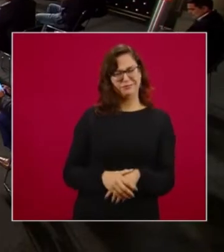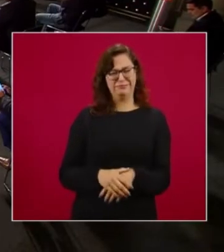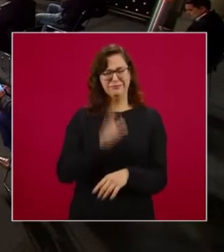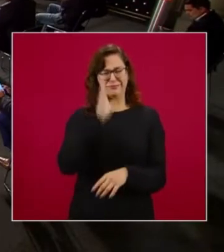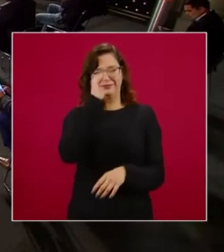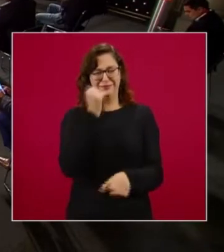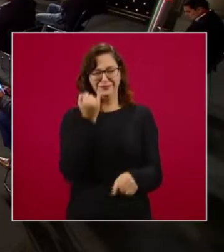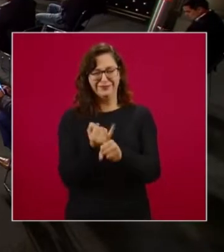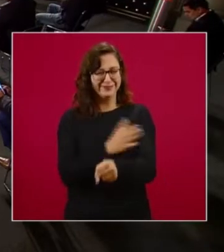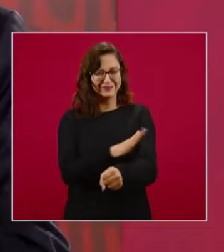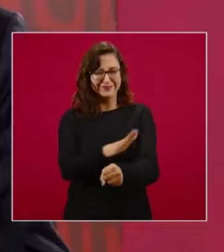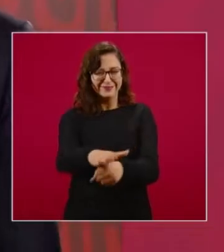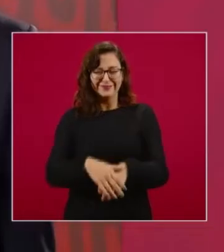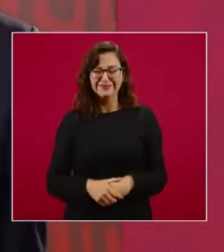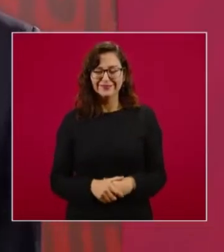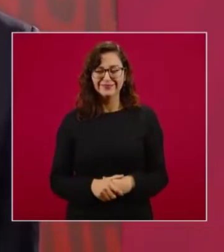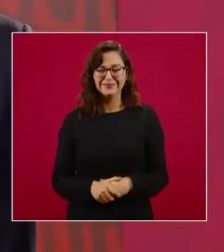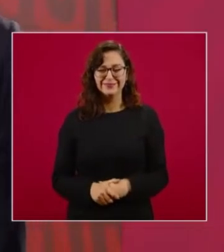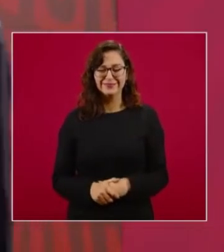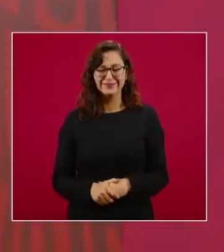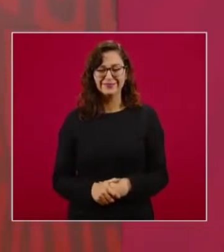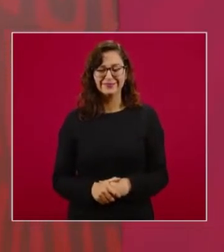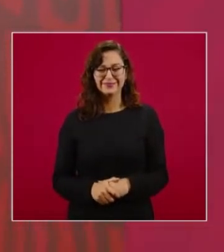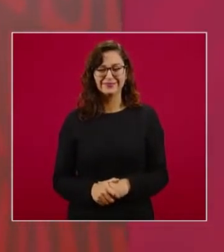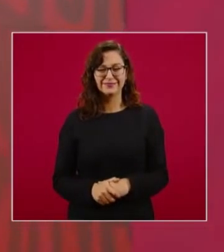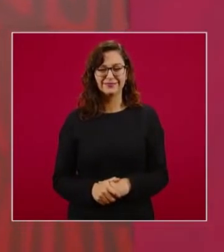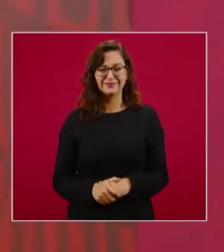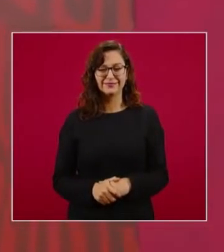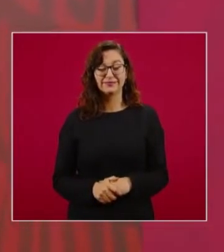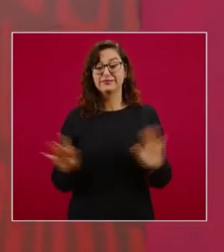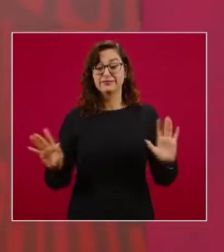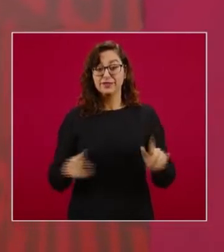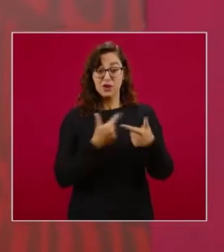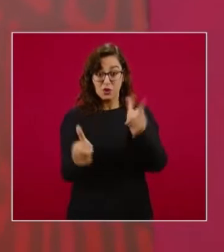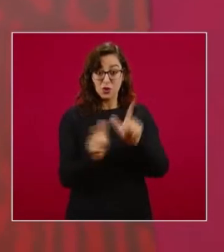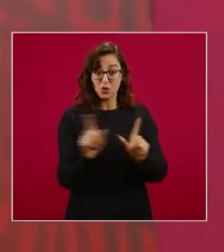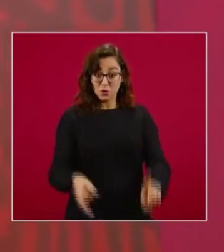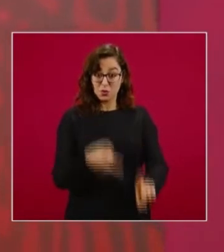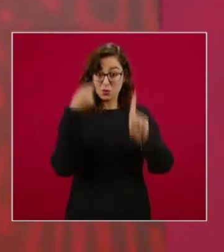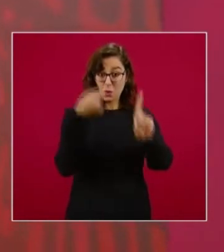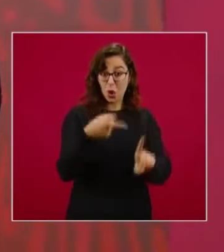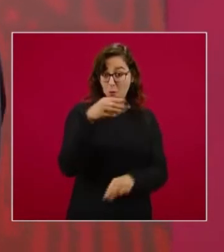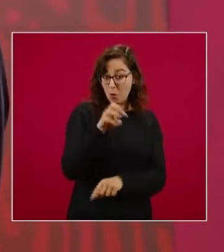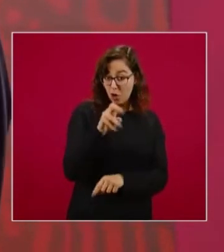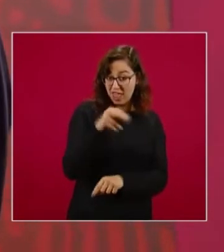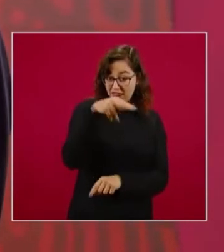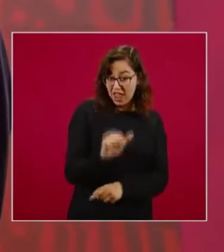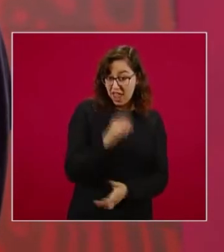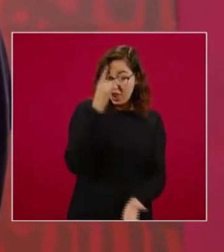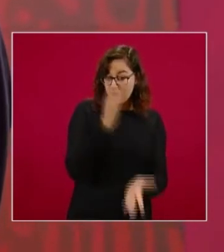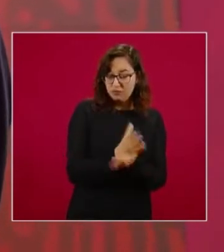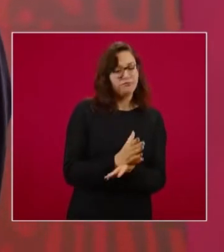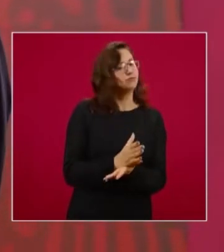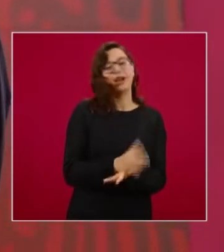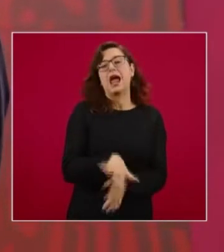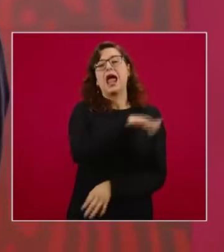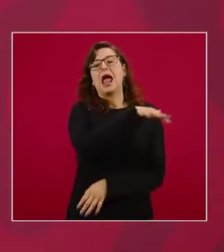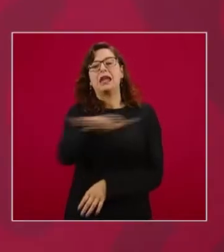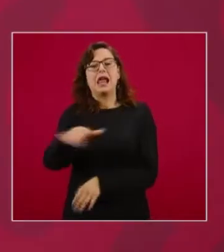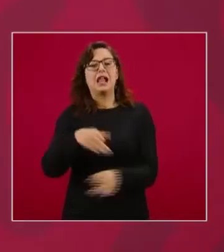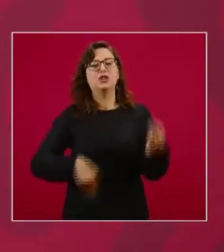Entonces, no es para Morena, es en general este punto de